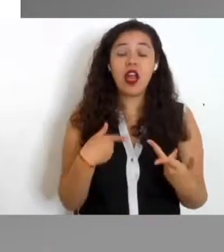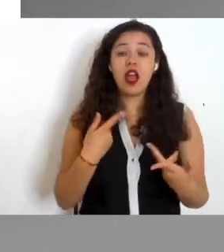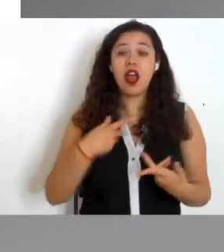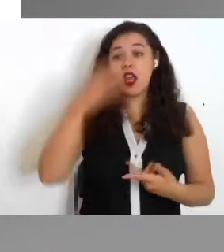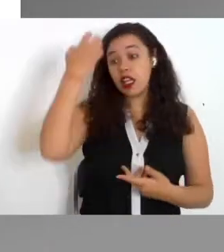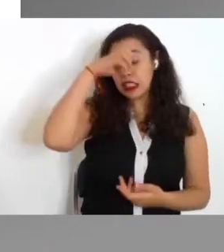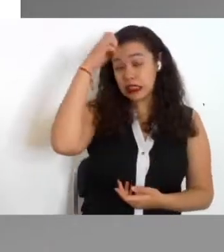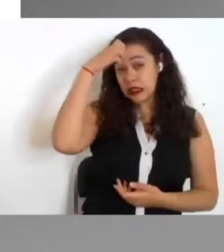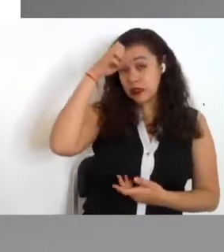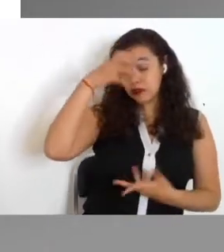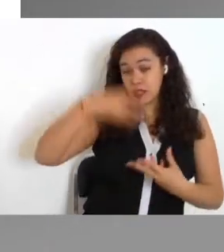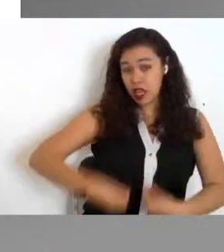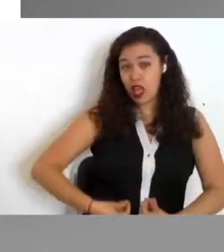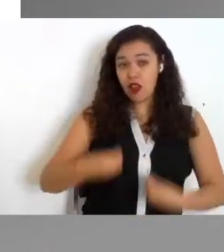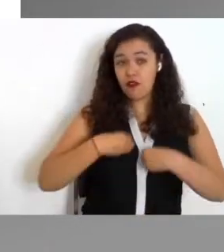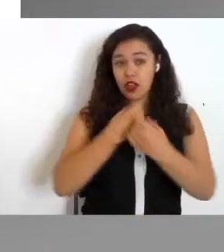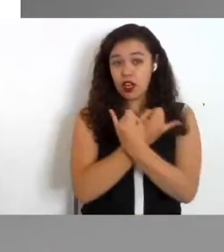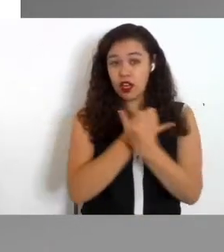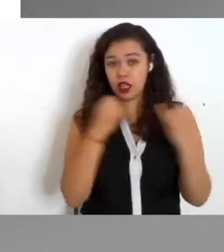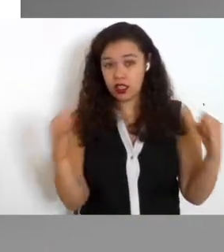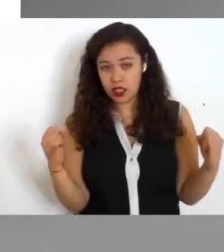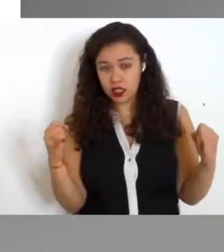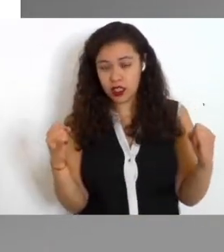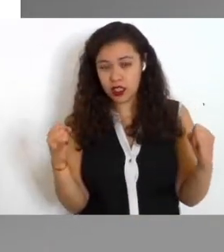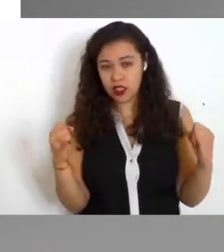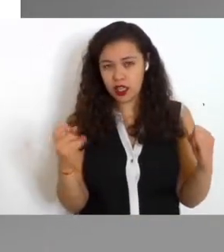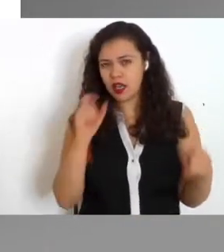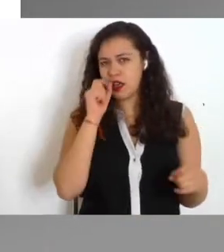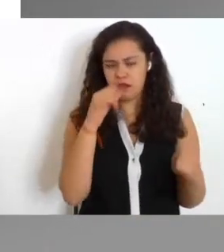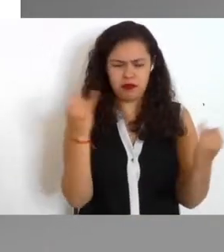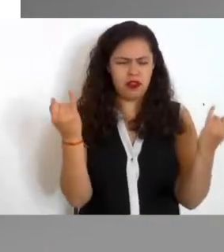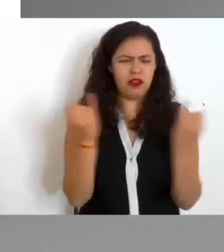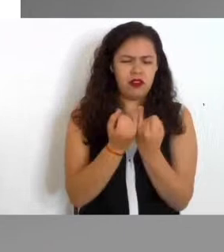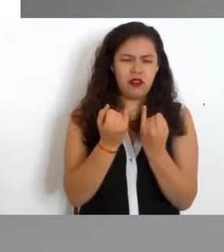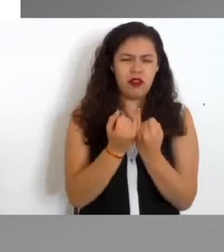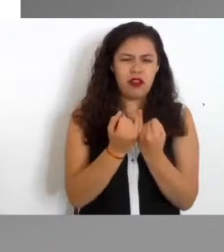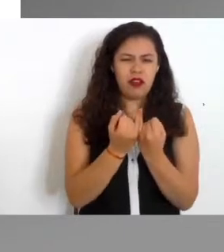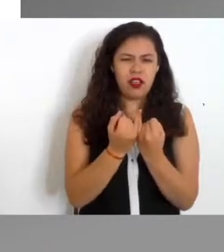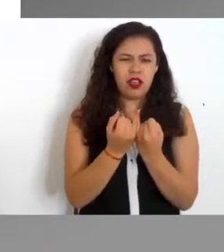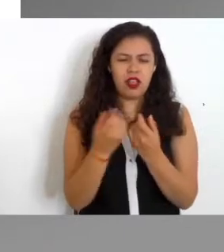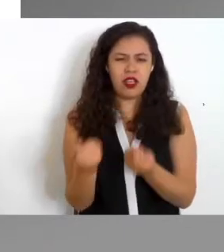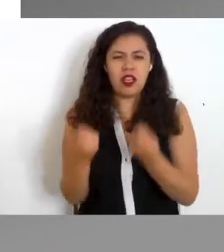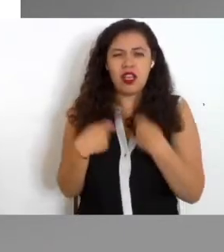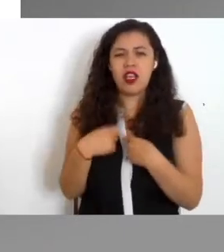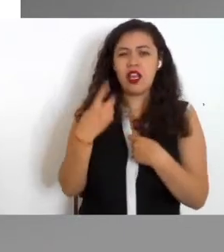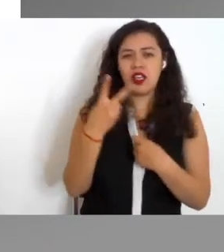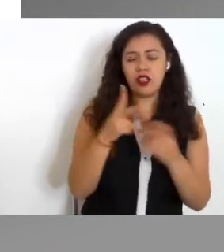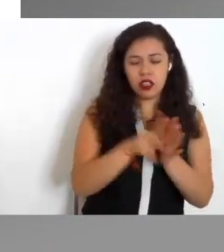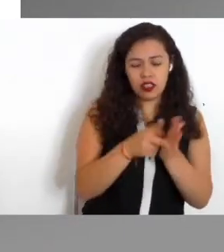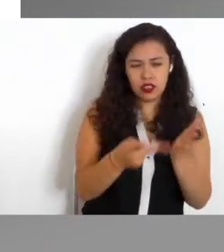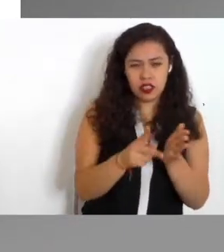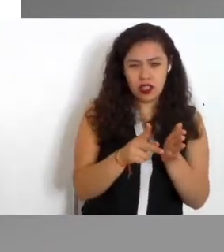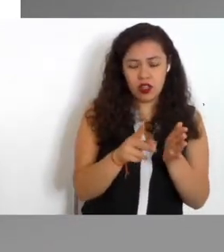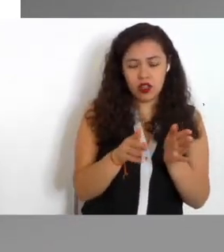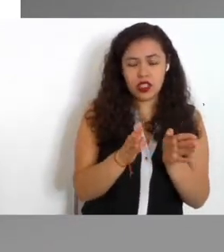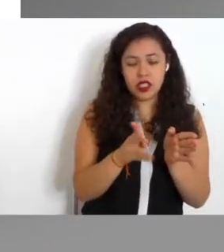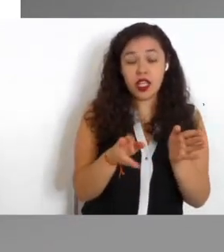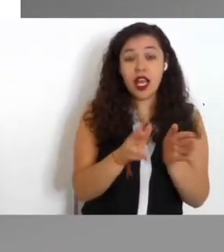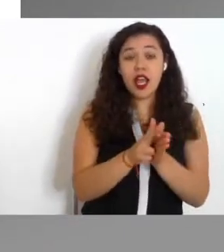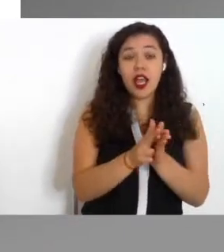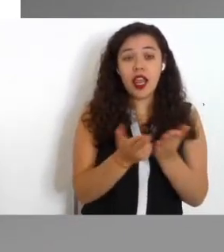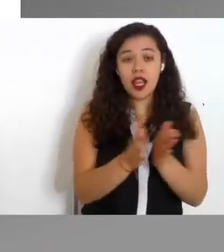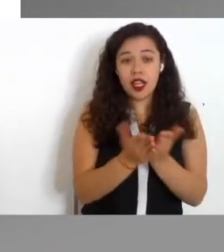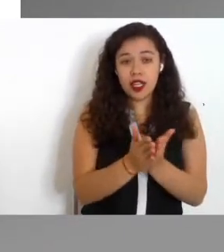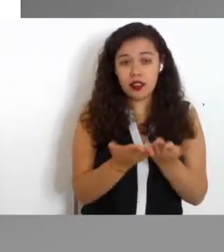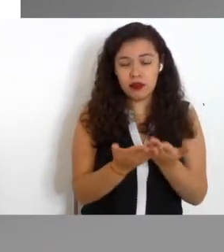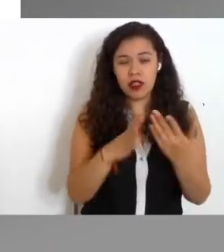experiencia de BI Independiente, así como lo comentaban los que me cedieron la palabra. Tenemos dos libros ya ahorita que pueden ser un